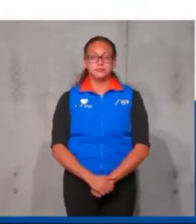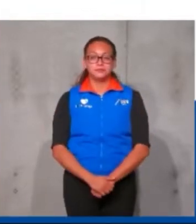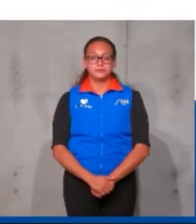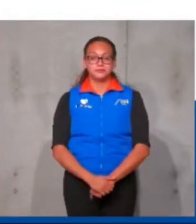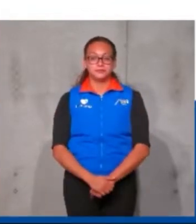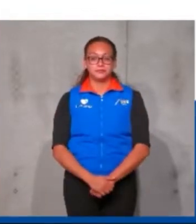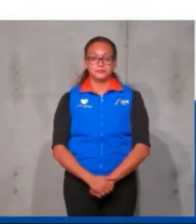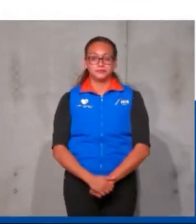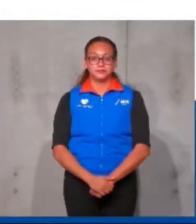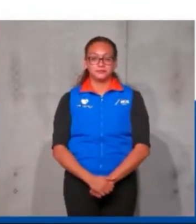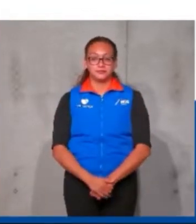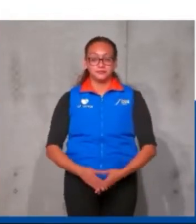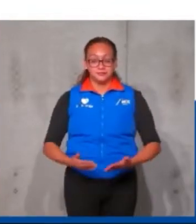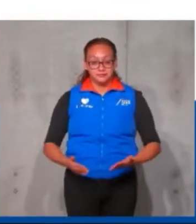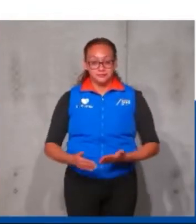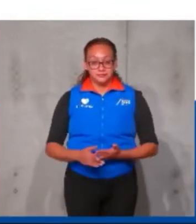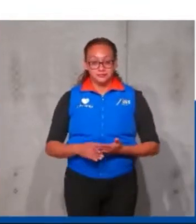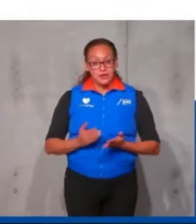siguiente.